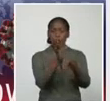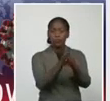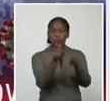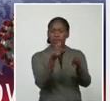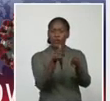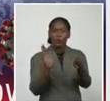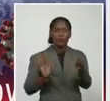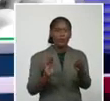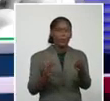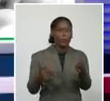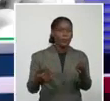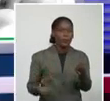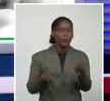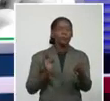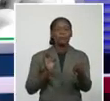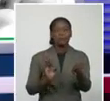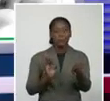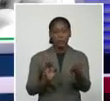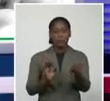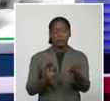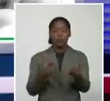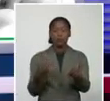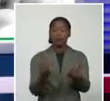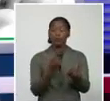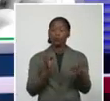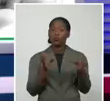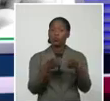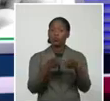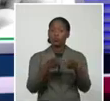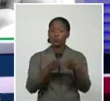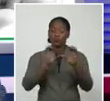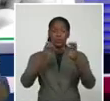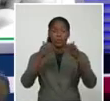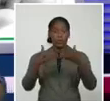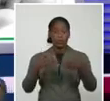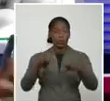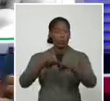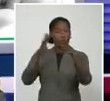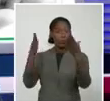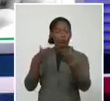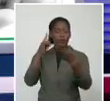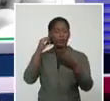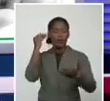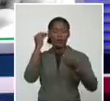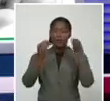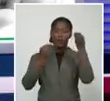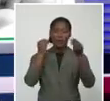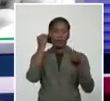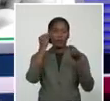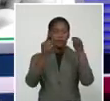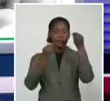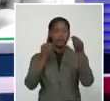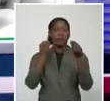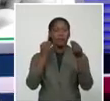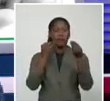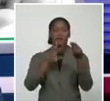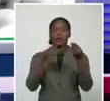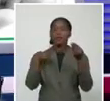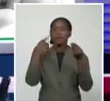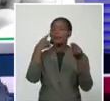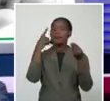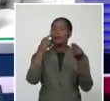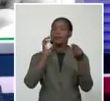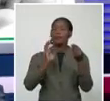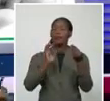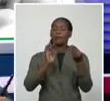los expertos refuerzan la teoría ya presentada, incluso de que se había demostrado que fuera esta